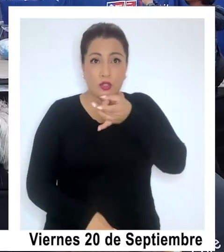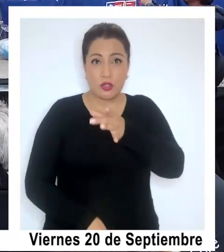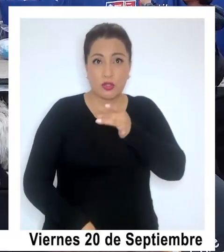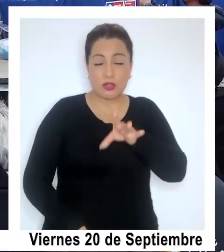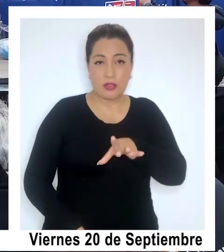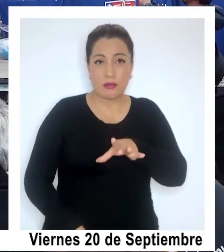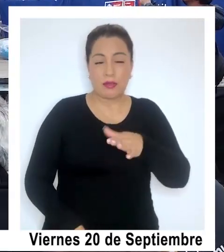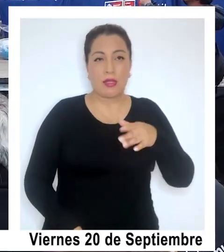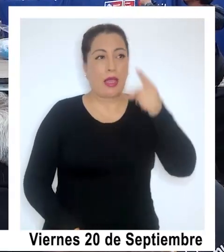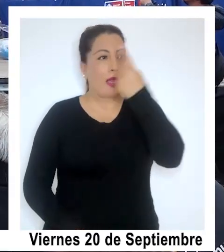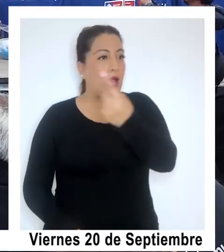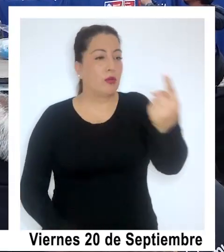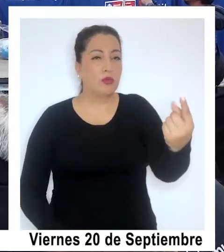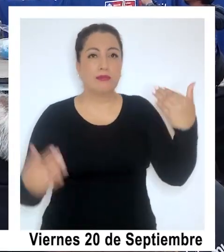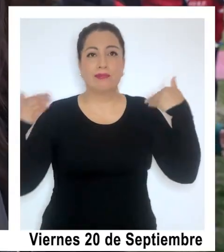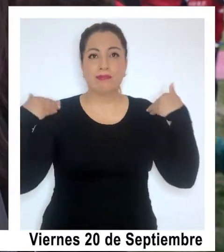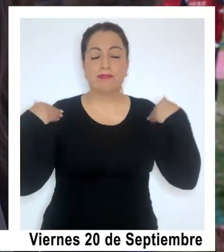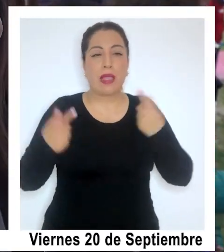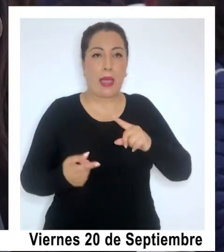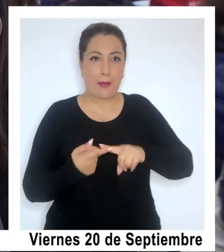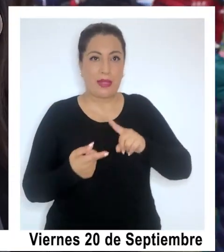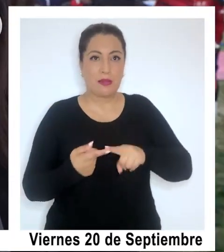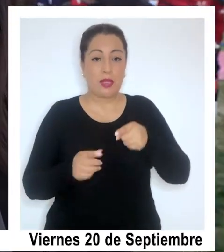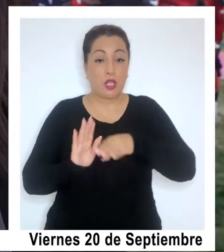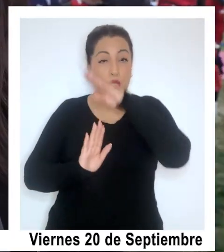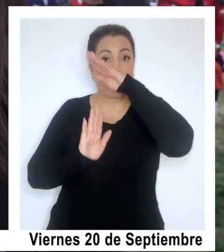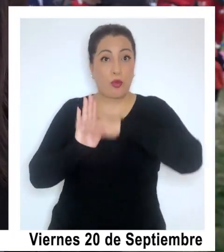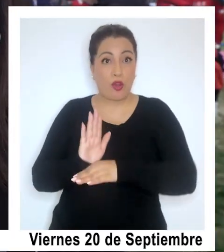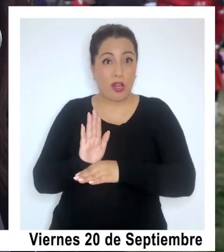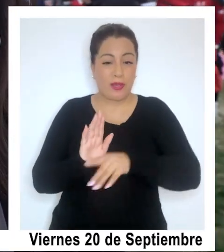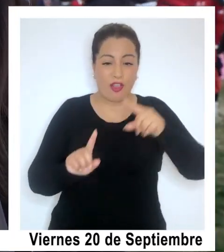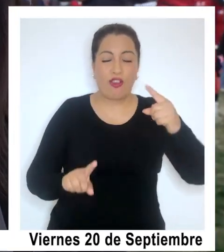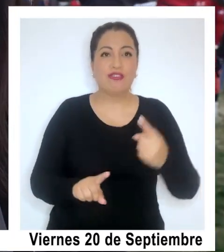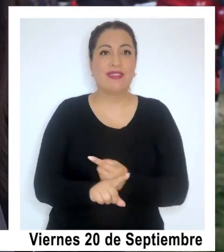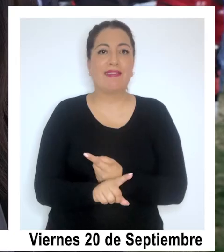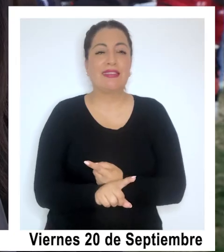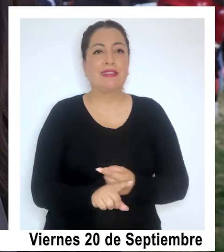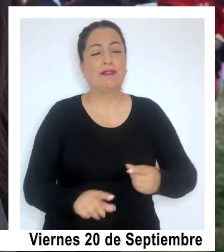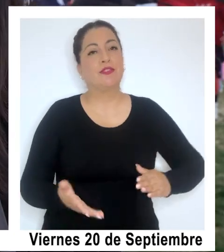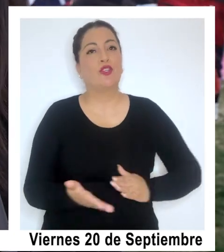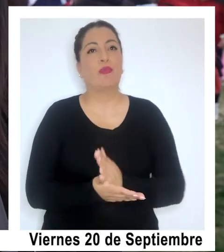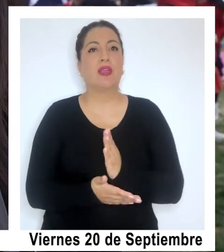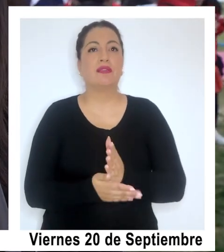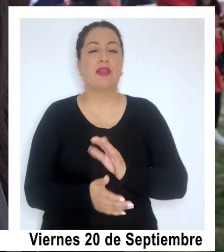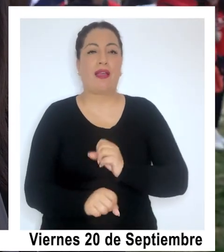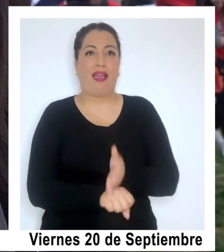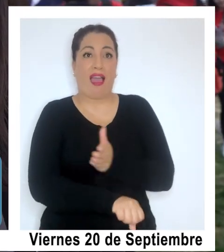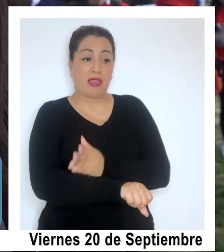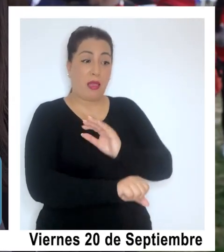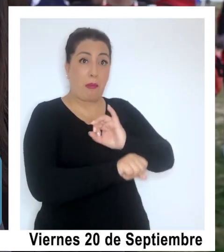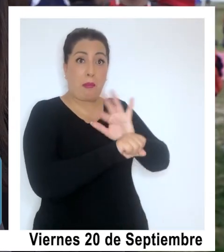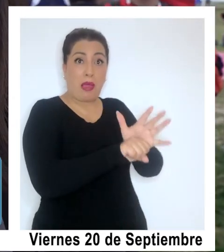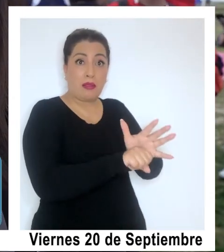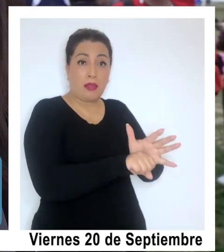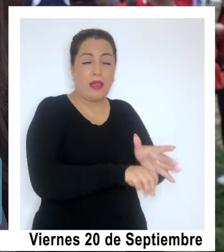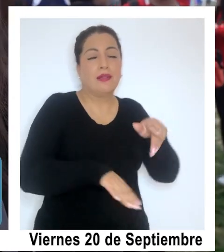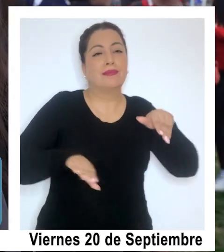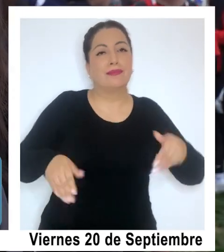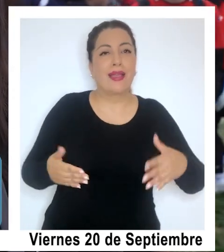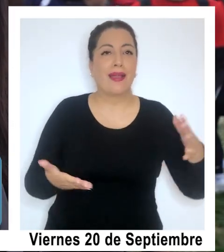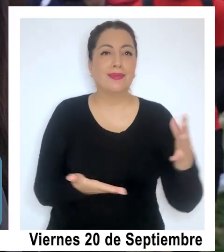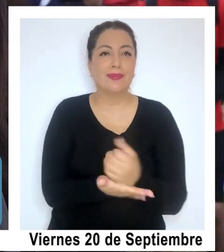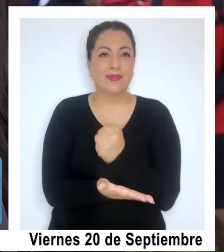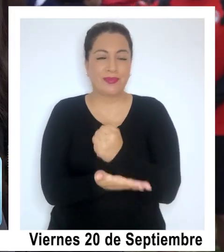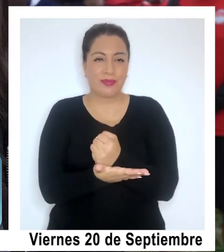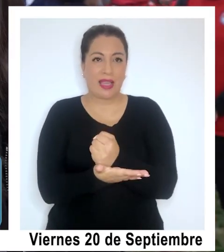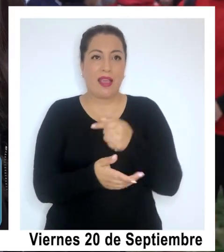solamente nuestros deportistas están participando en este programa que se reactiva después de la pandemia, sino porque pudimos lograr,